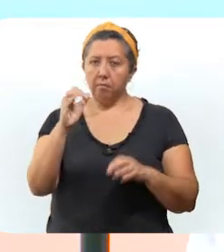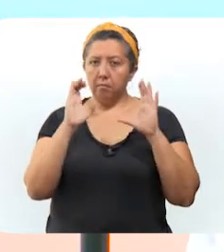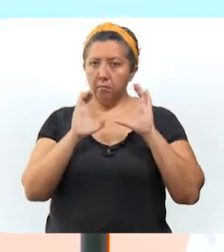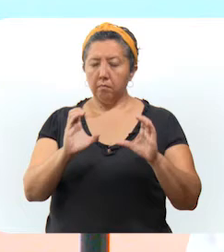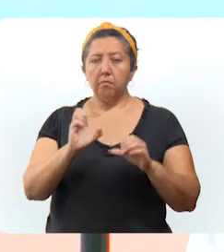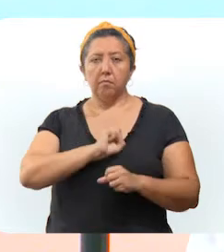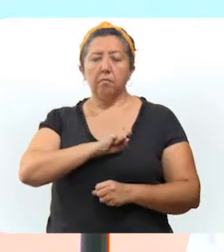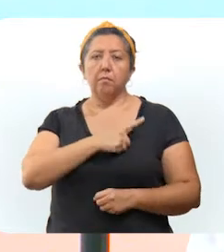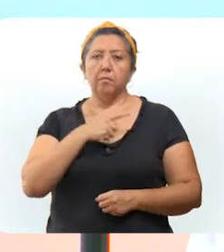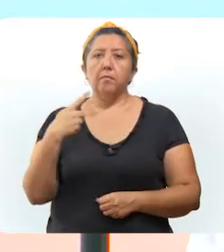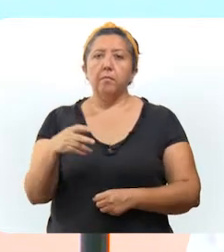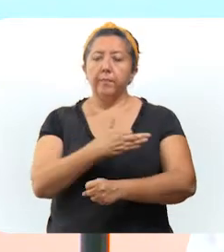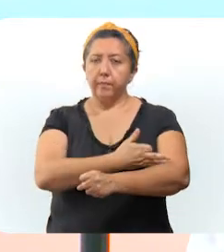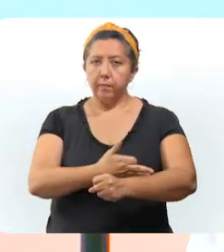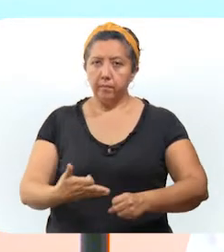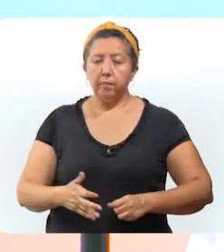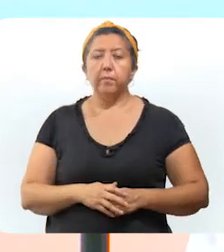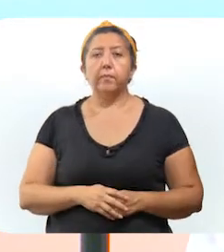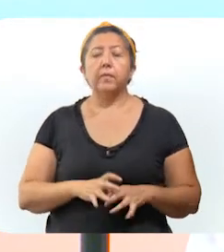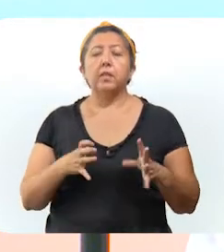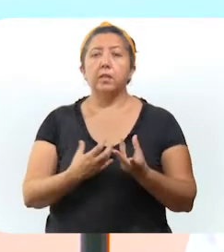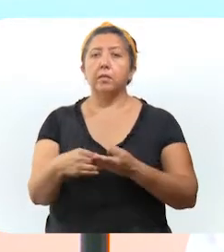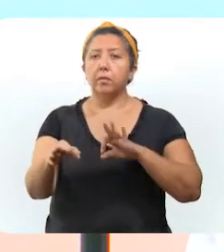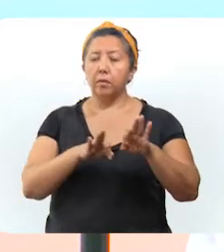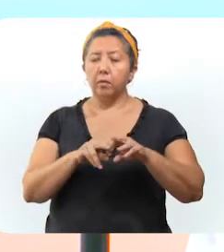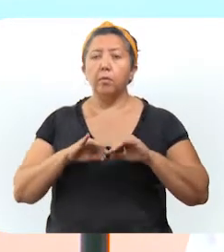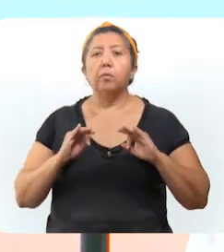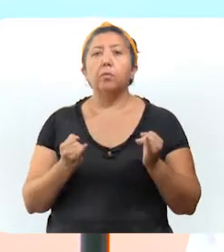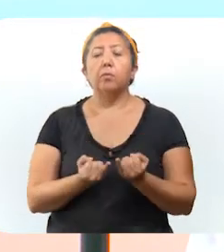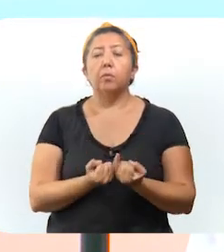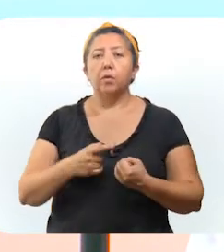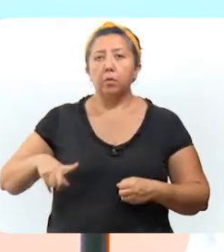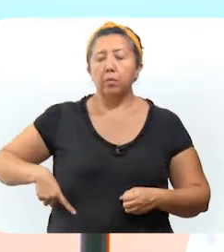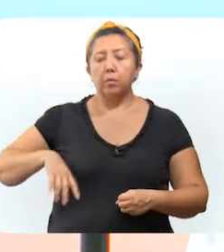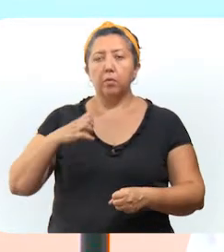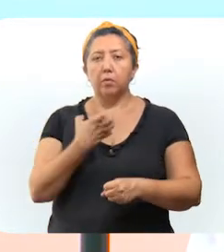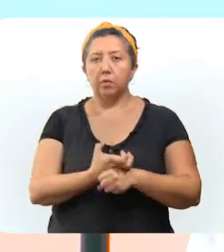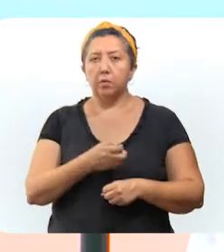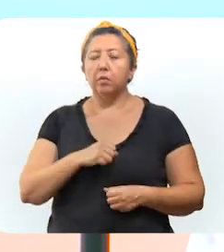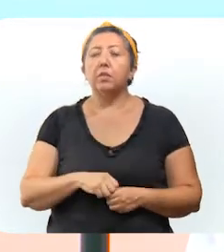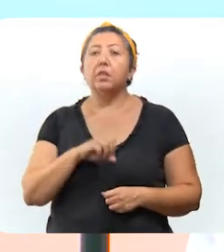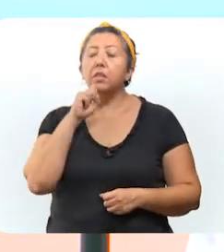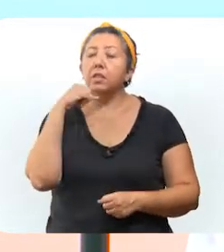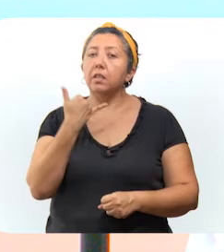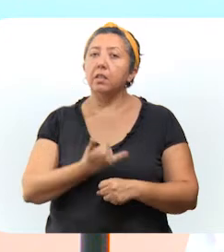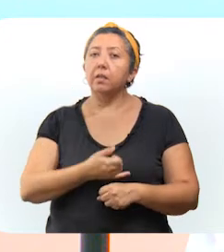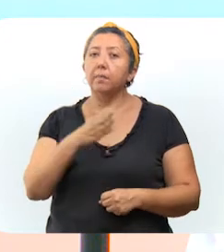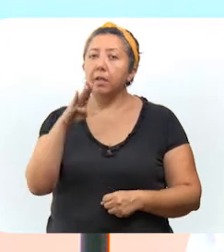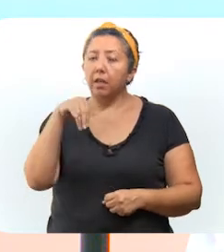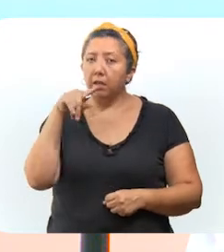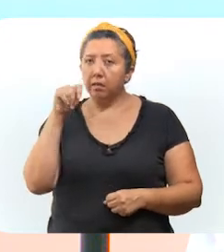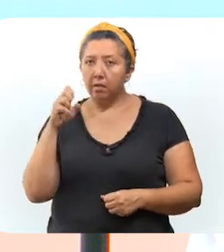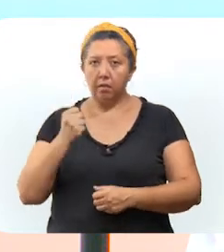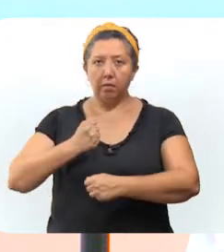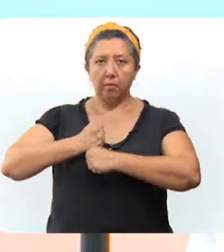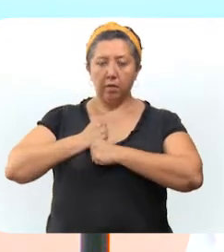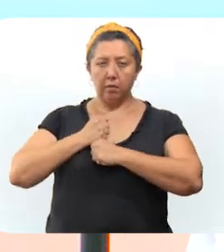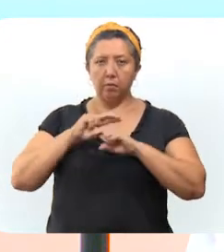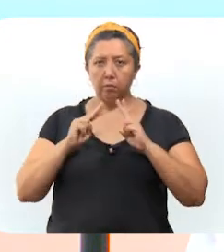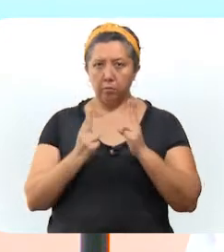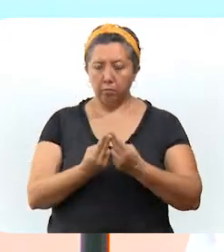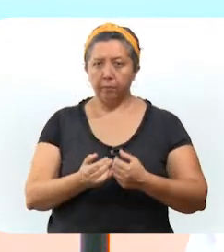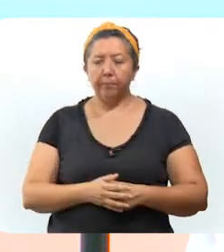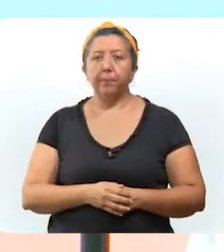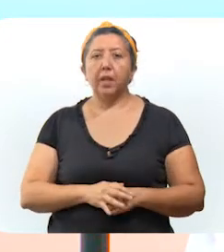proteger nuestra salud y la de nuestras familias. Estamos trabajando de manera conjunta el Gobierno del Estado, la Secretaría del Bienestar y las Fuerzas